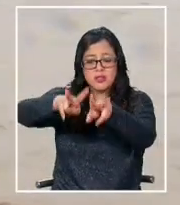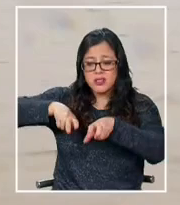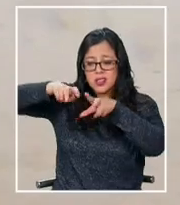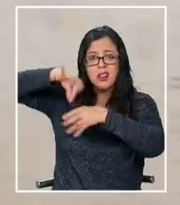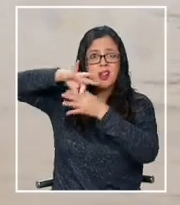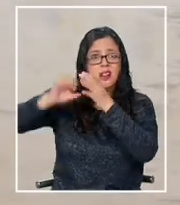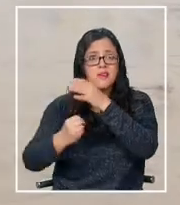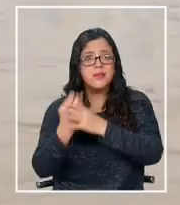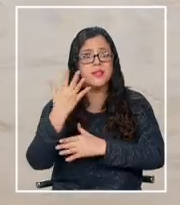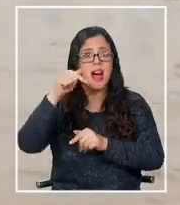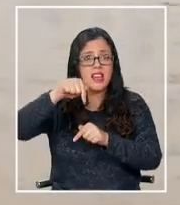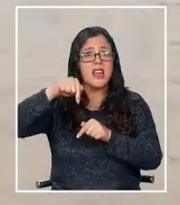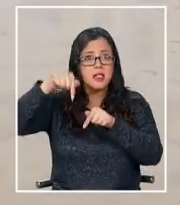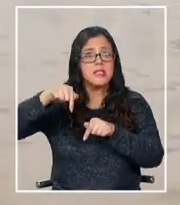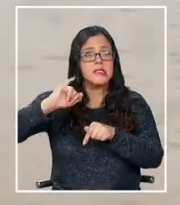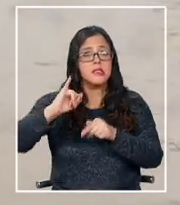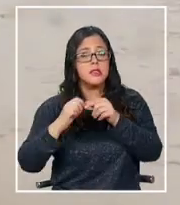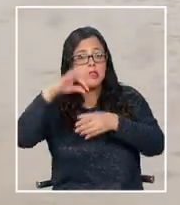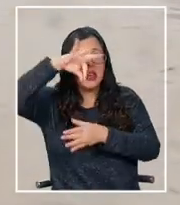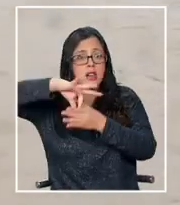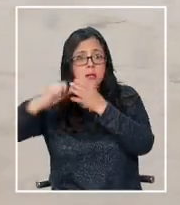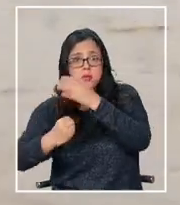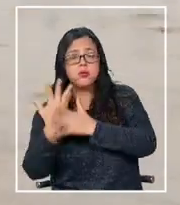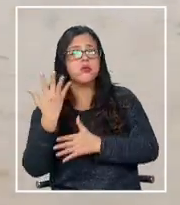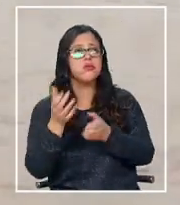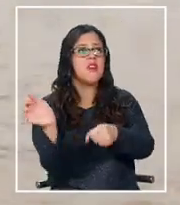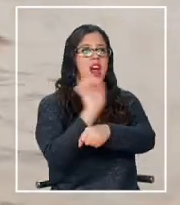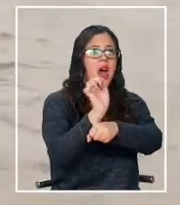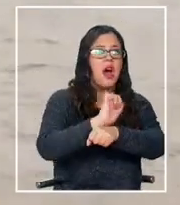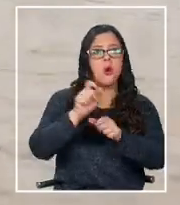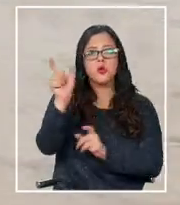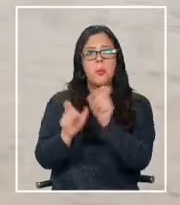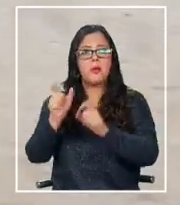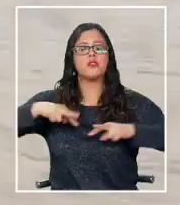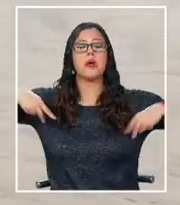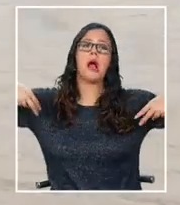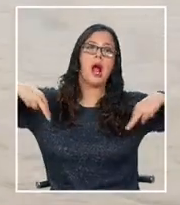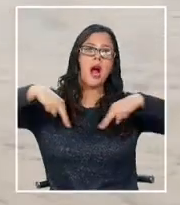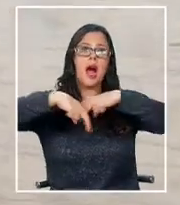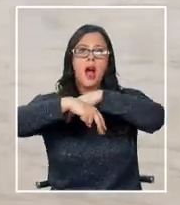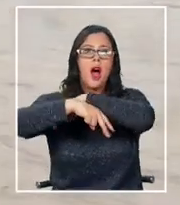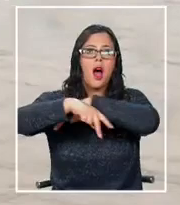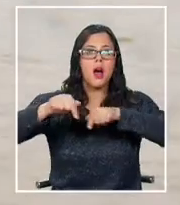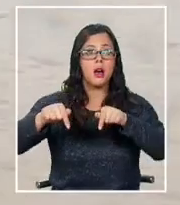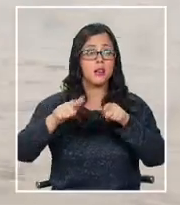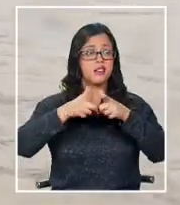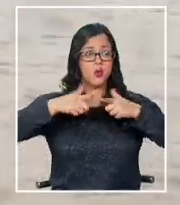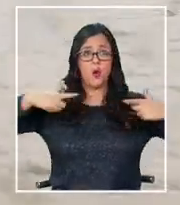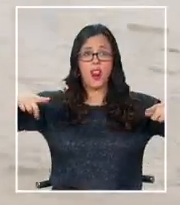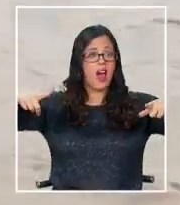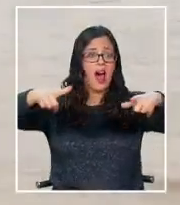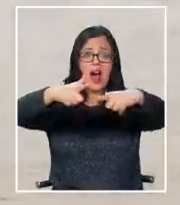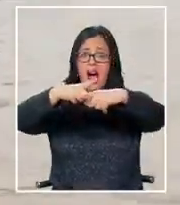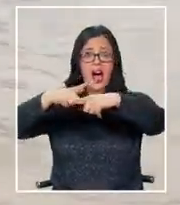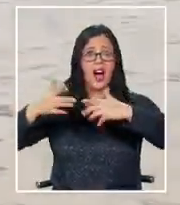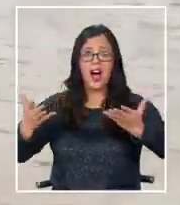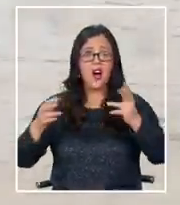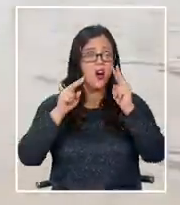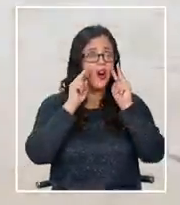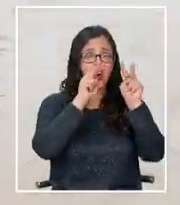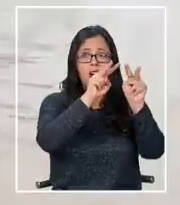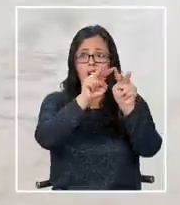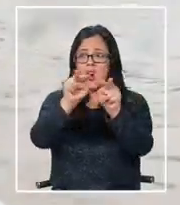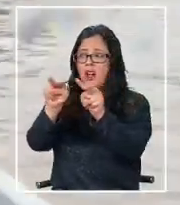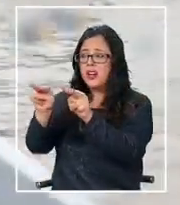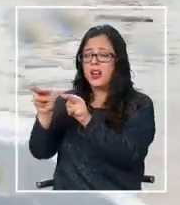donde comúnmente hay cosechas, donde comúnmente pasan autos, pasan personas caminando. Parece un lago, una laguna interminable de agua.